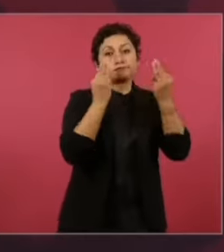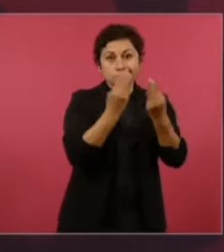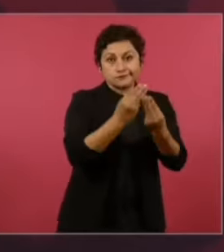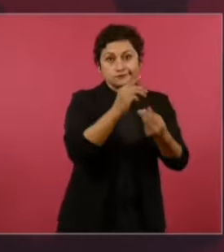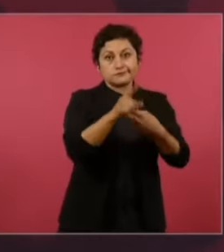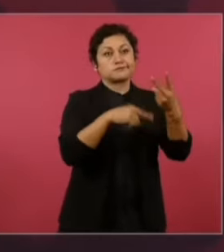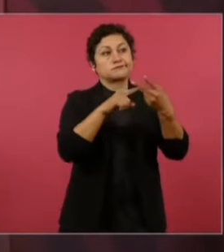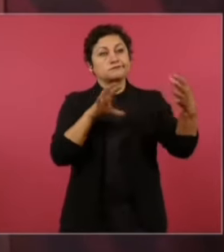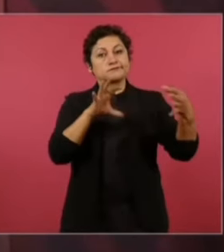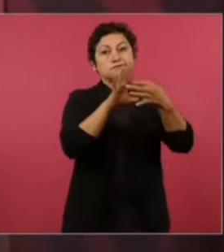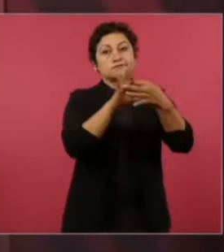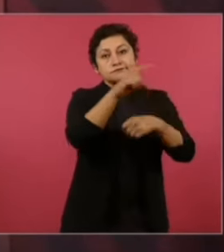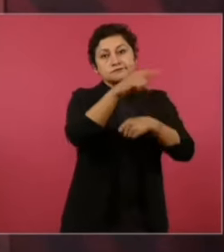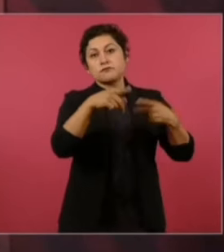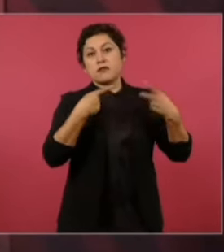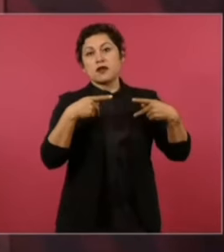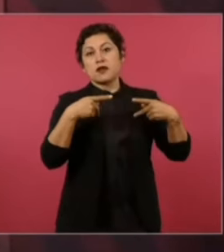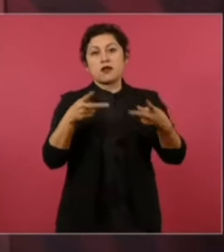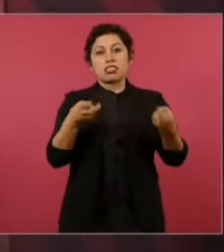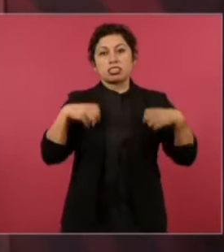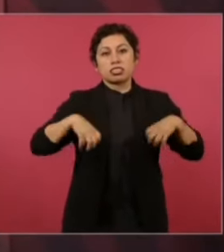la delincuencia de cuello blanco,